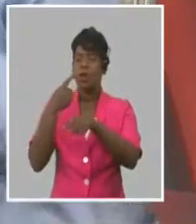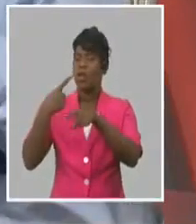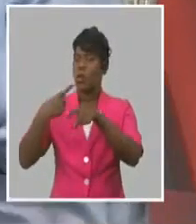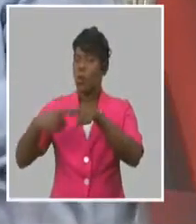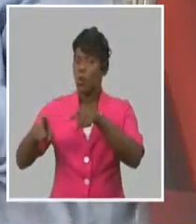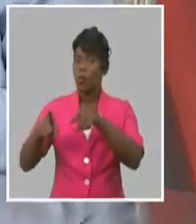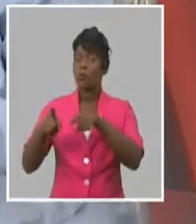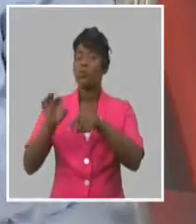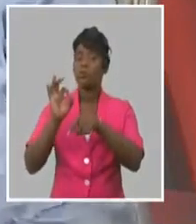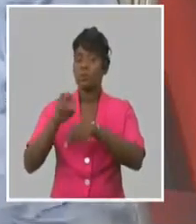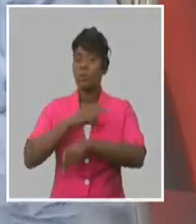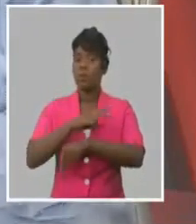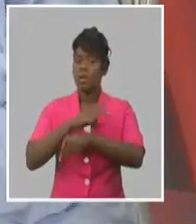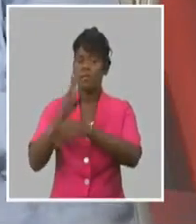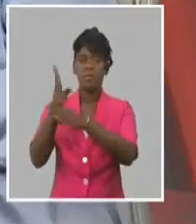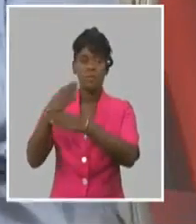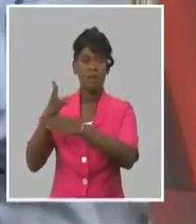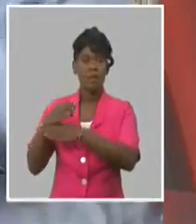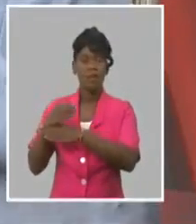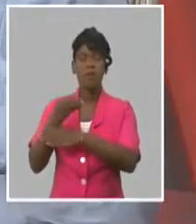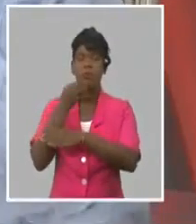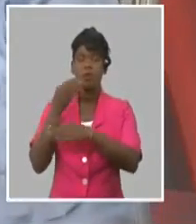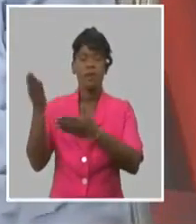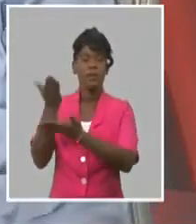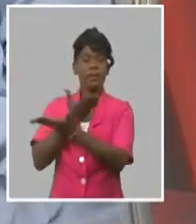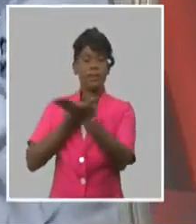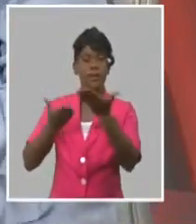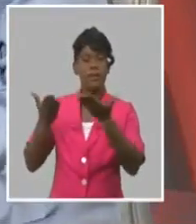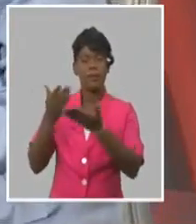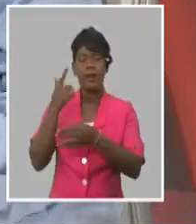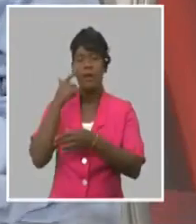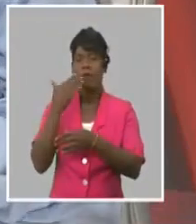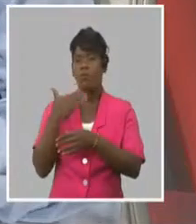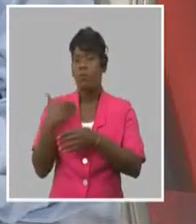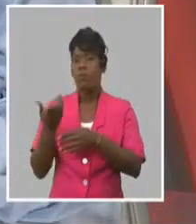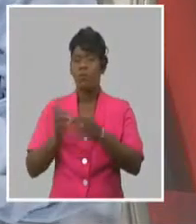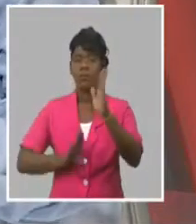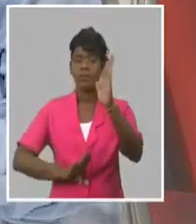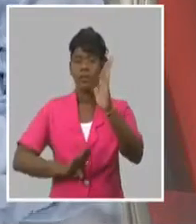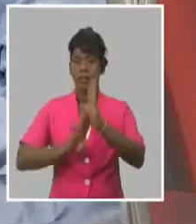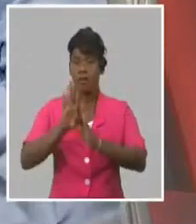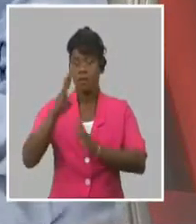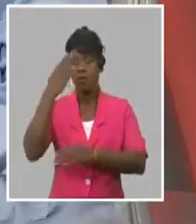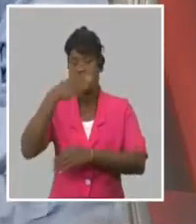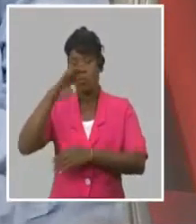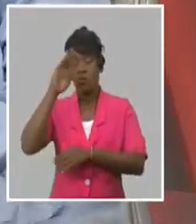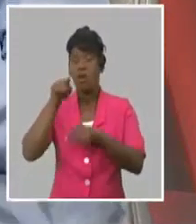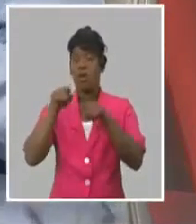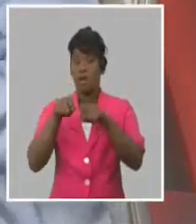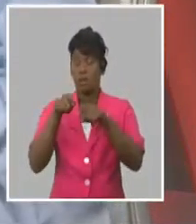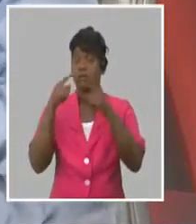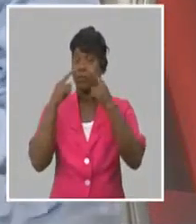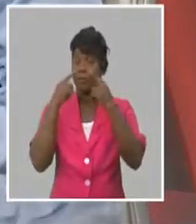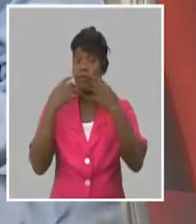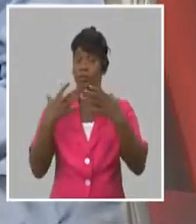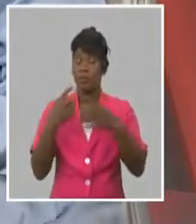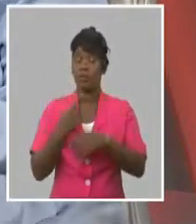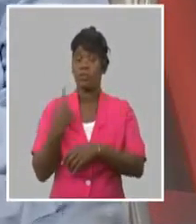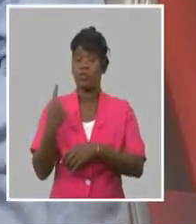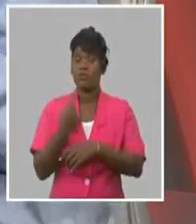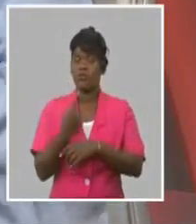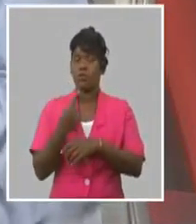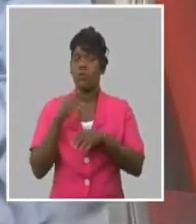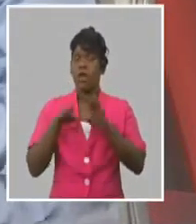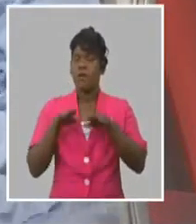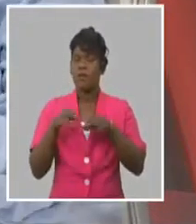internacionales. Tenemos que incentivar las exportaciones. O sea, prácticamente para cada una de las estrategias y de los elementos fundamentales que nos hemos planteado, en los que nos